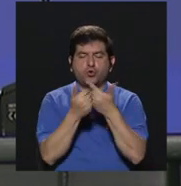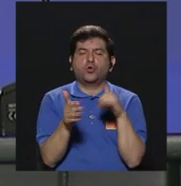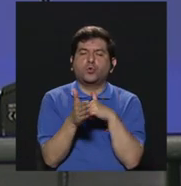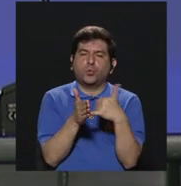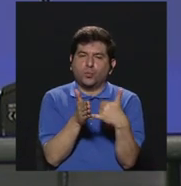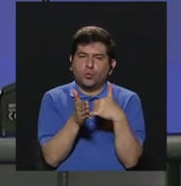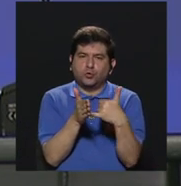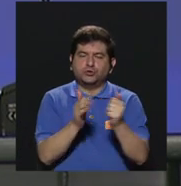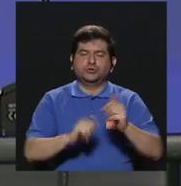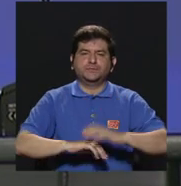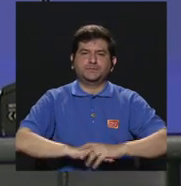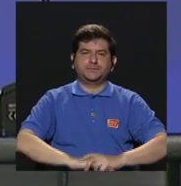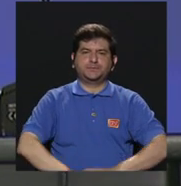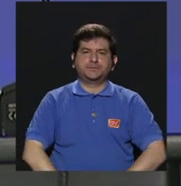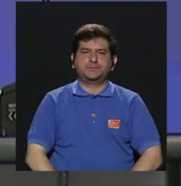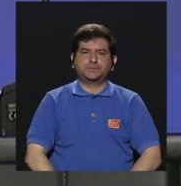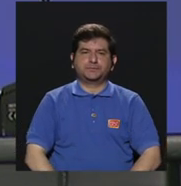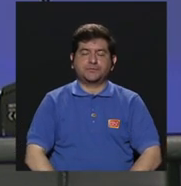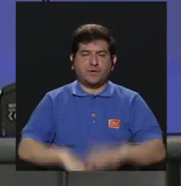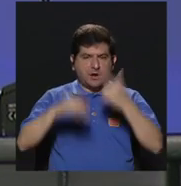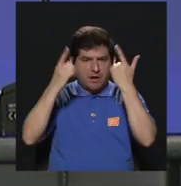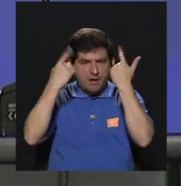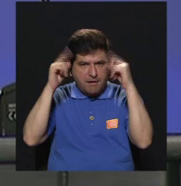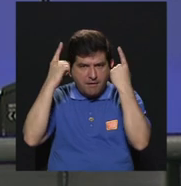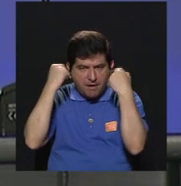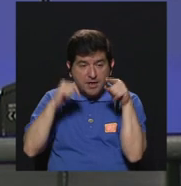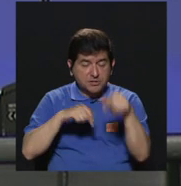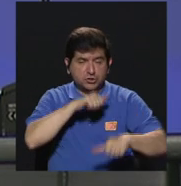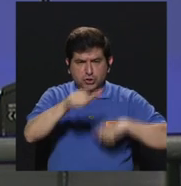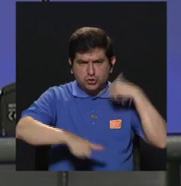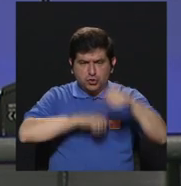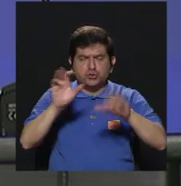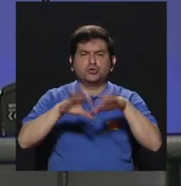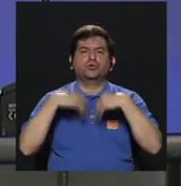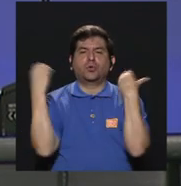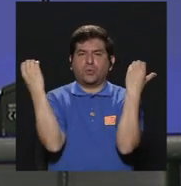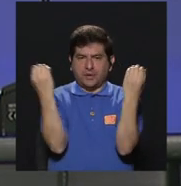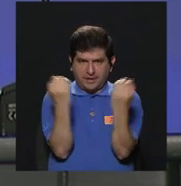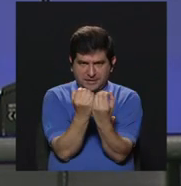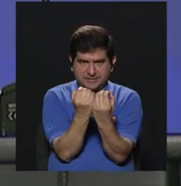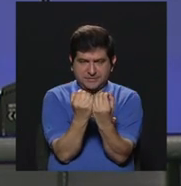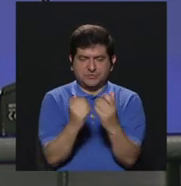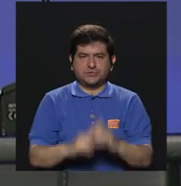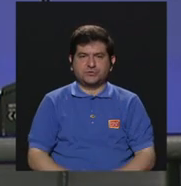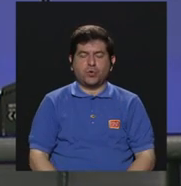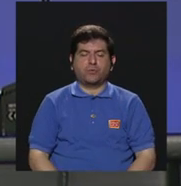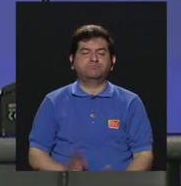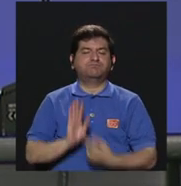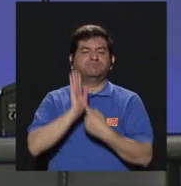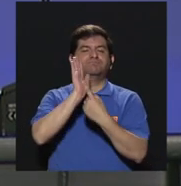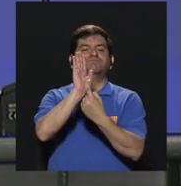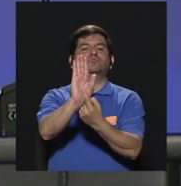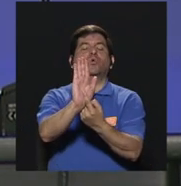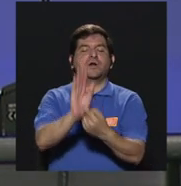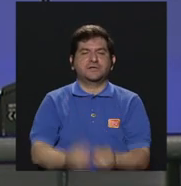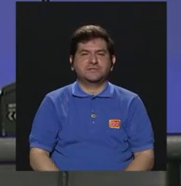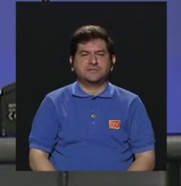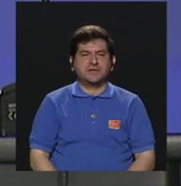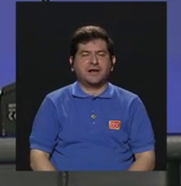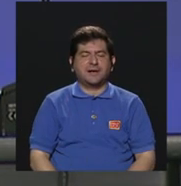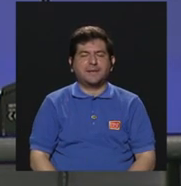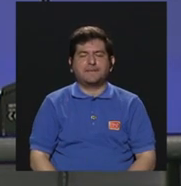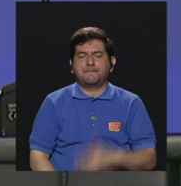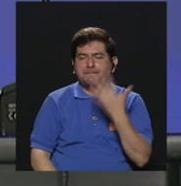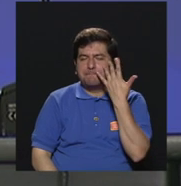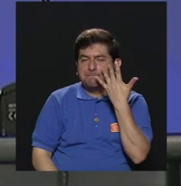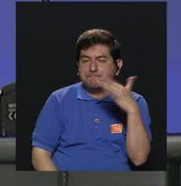vulnerables. Los logros de esas luchas, de esas organizaciones, vislumbran destellos